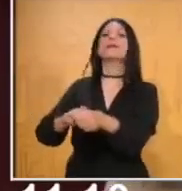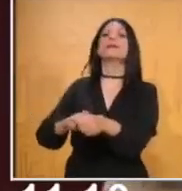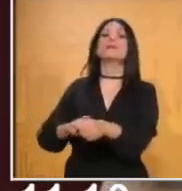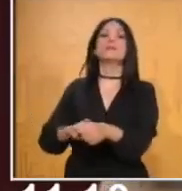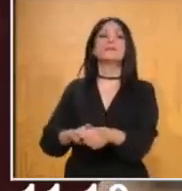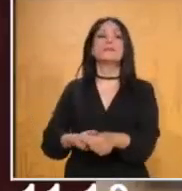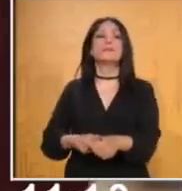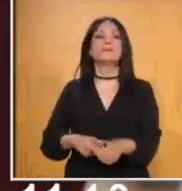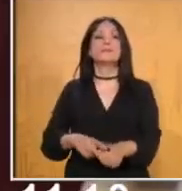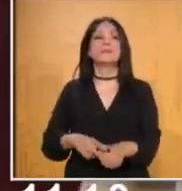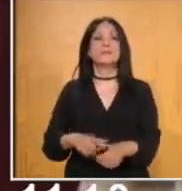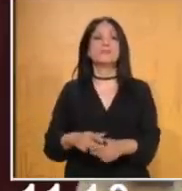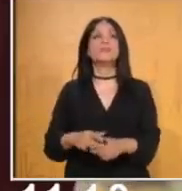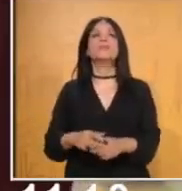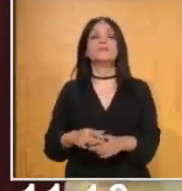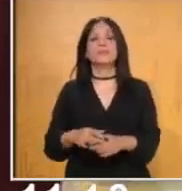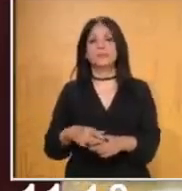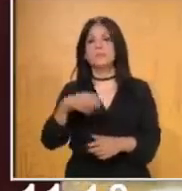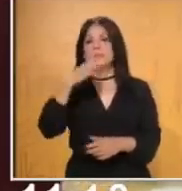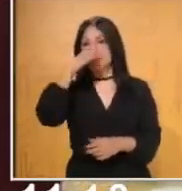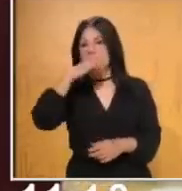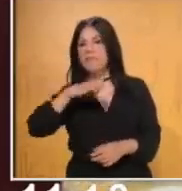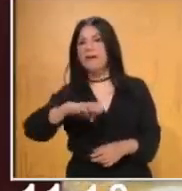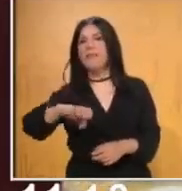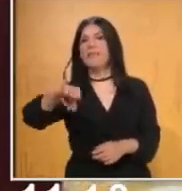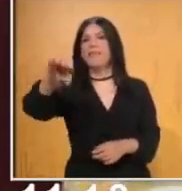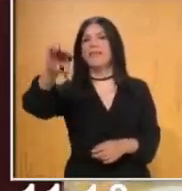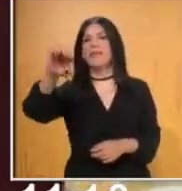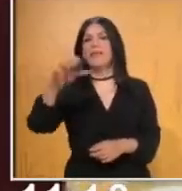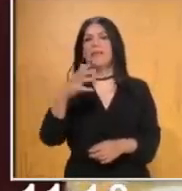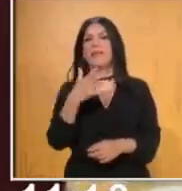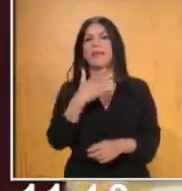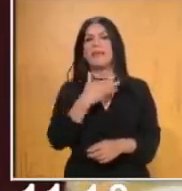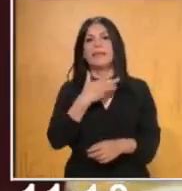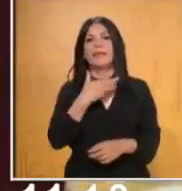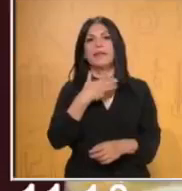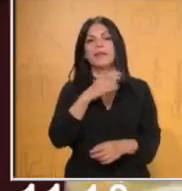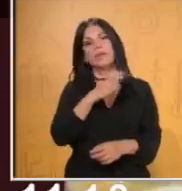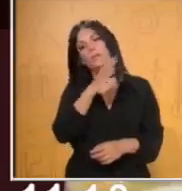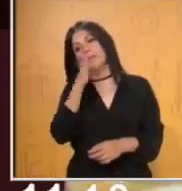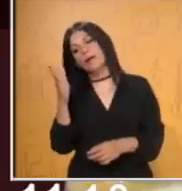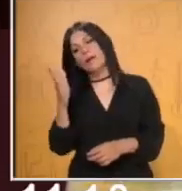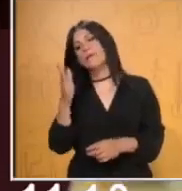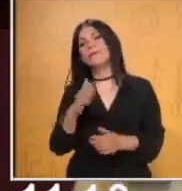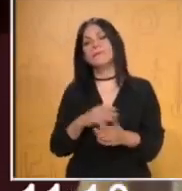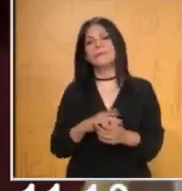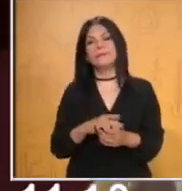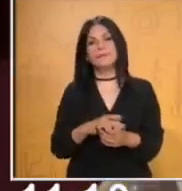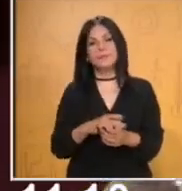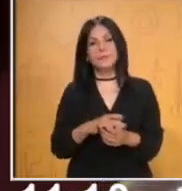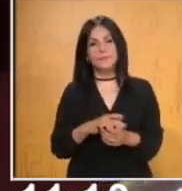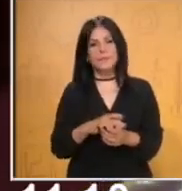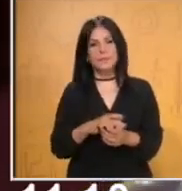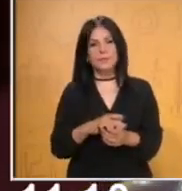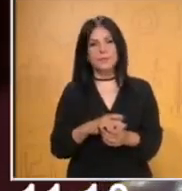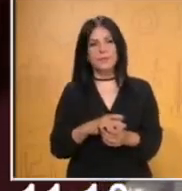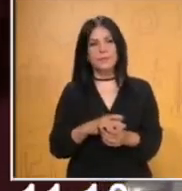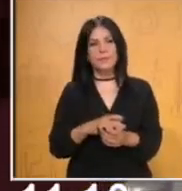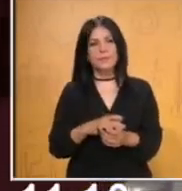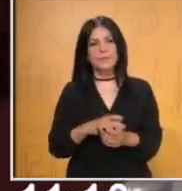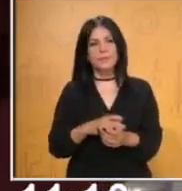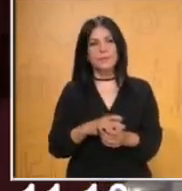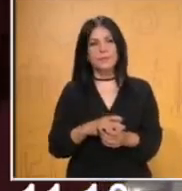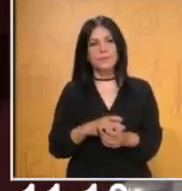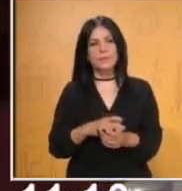elefante. Tenemos elefante, ¿sí? Y luego ibas a correr hacia la derecha. Y te iba a quedar de esta